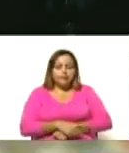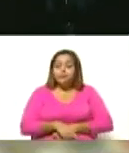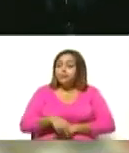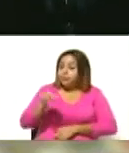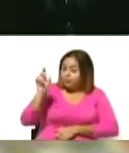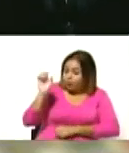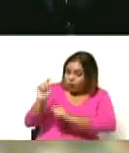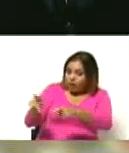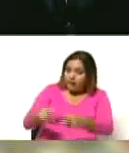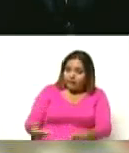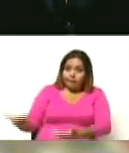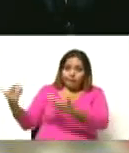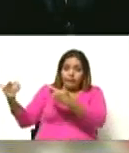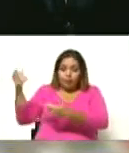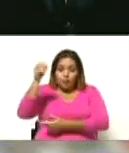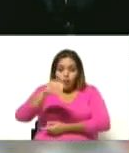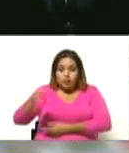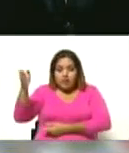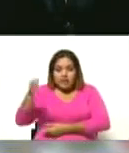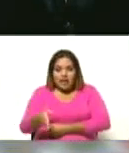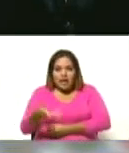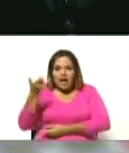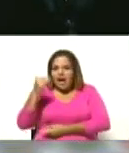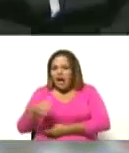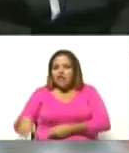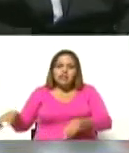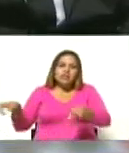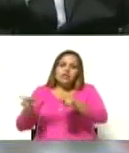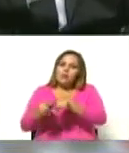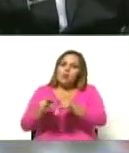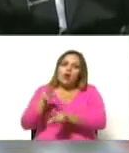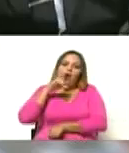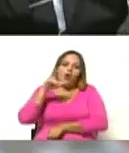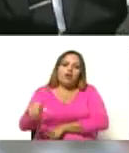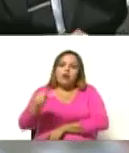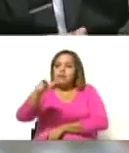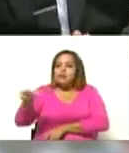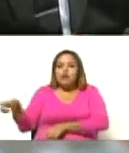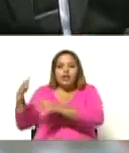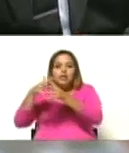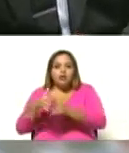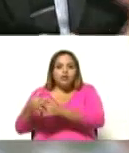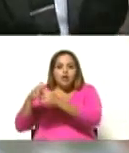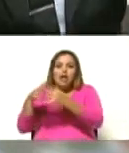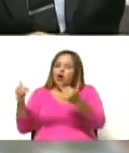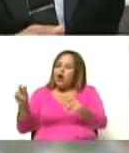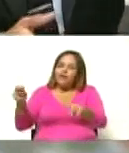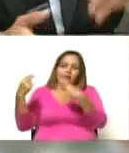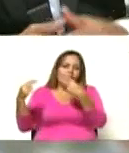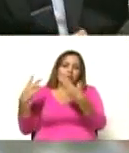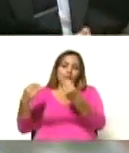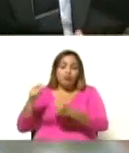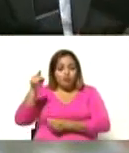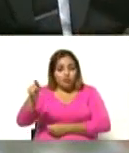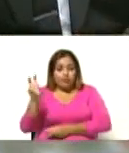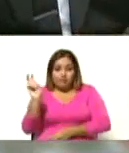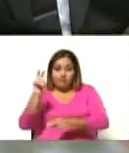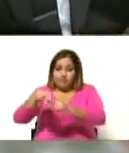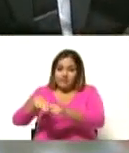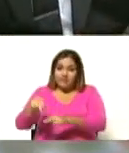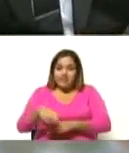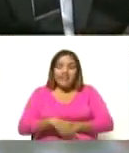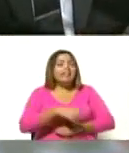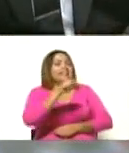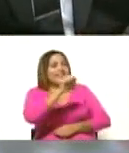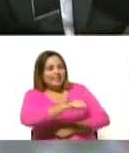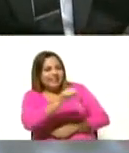indicador que estamos viendo, que obviamente le debe caído como un balde de agua fría a nuestros amigos en Miami, que creo que nos sintonizan mucho cuando ustedes publican sí, sus estudios.